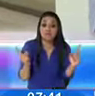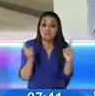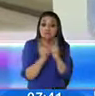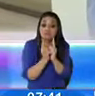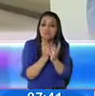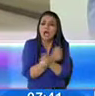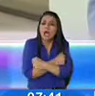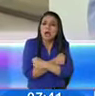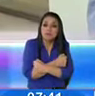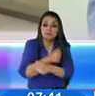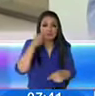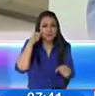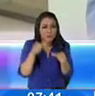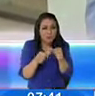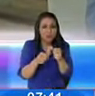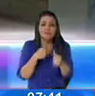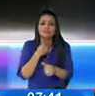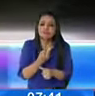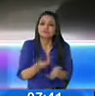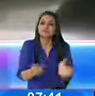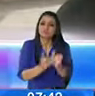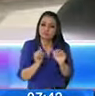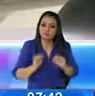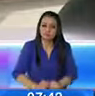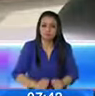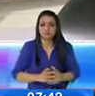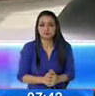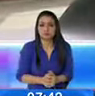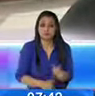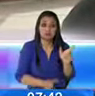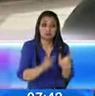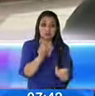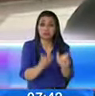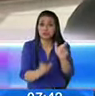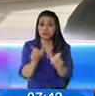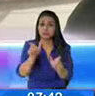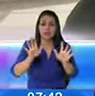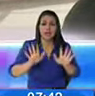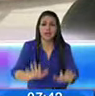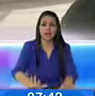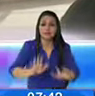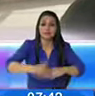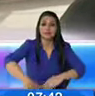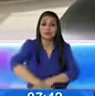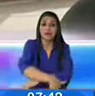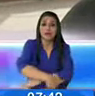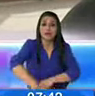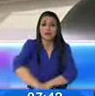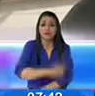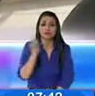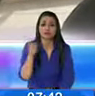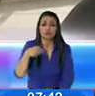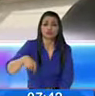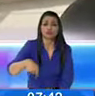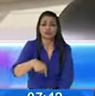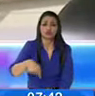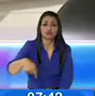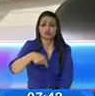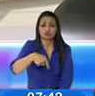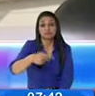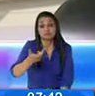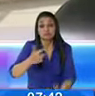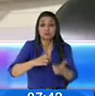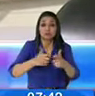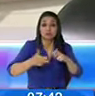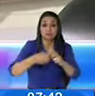todos los recuerdos y la voz regresen. Hay muchas personas por la calle que son enfermos mentales.